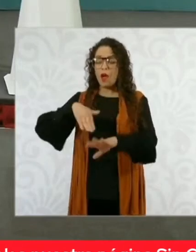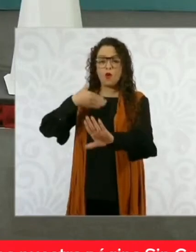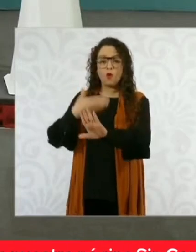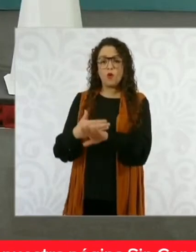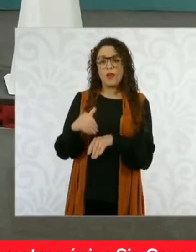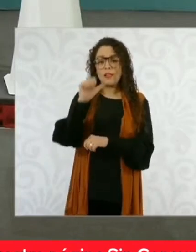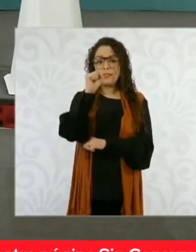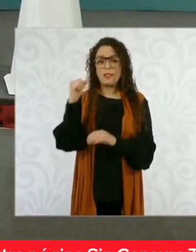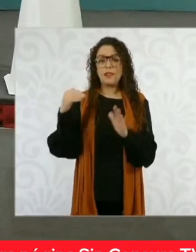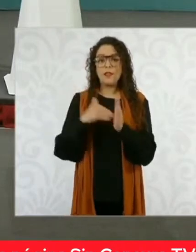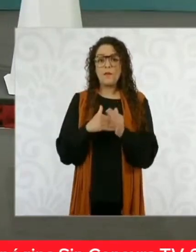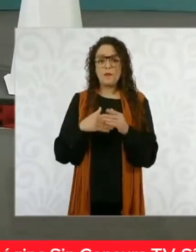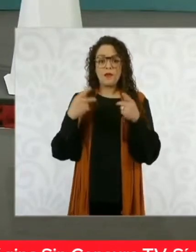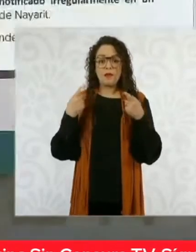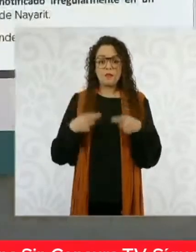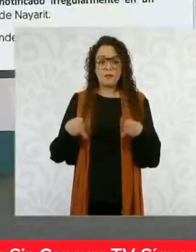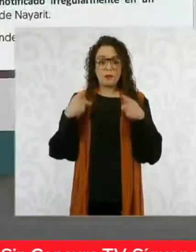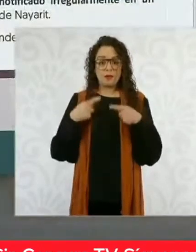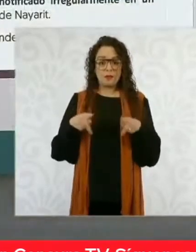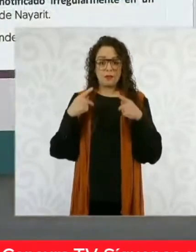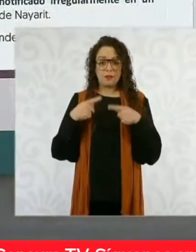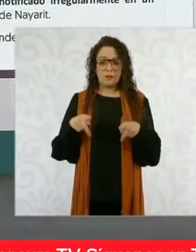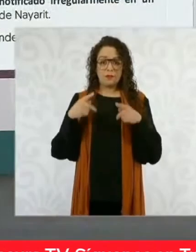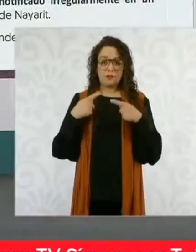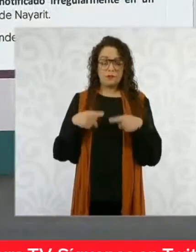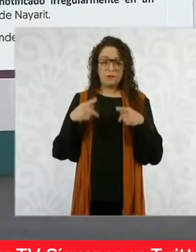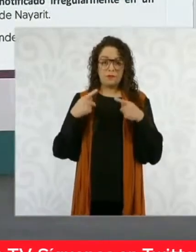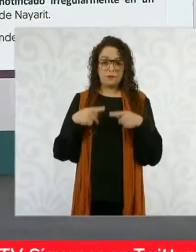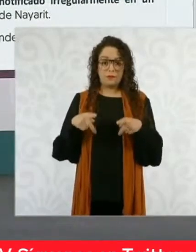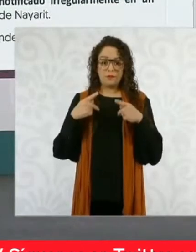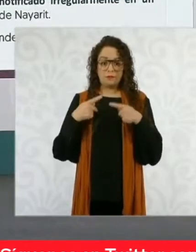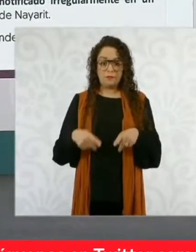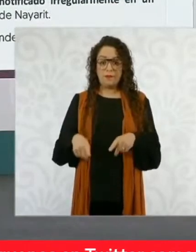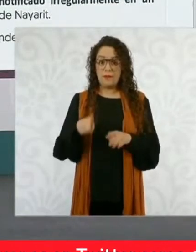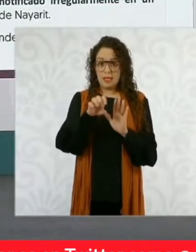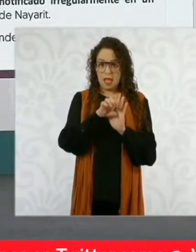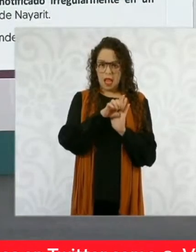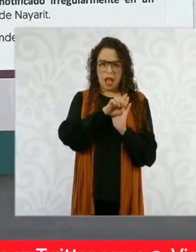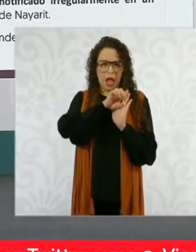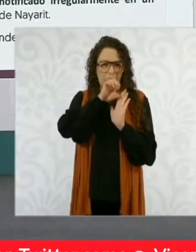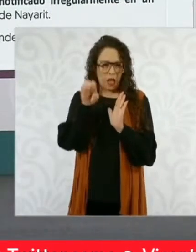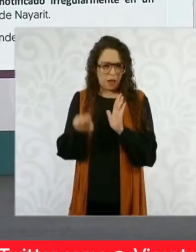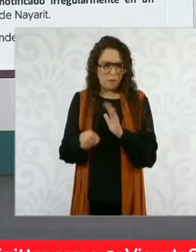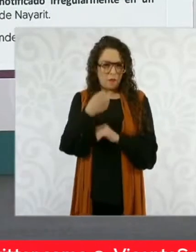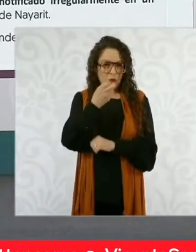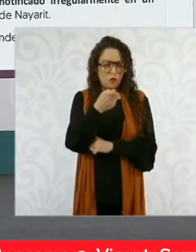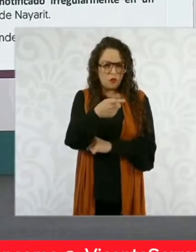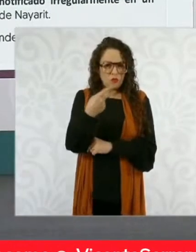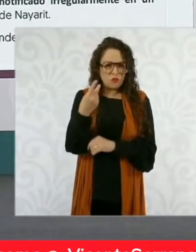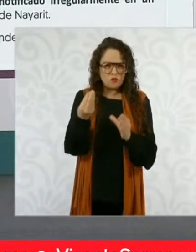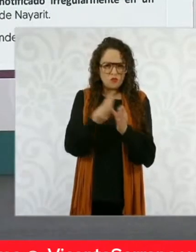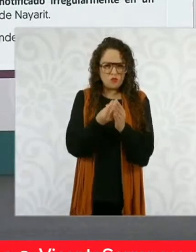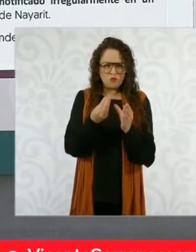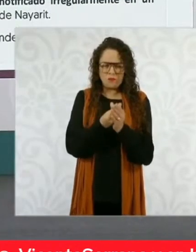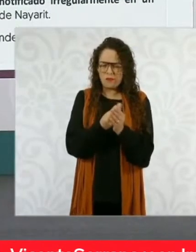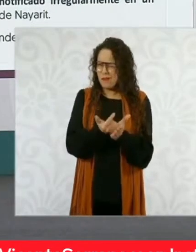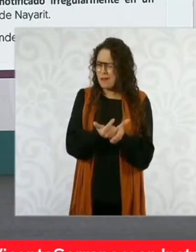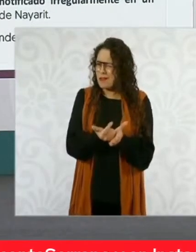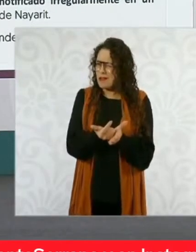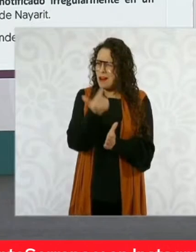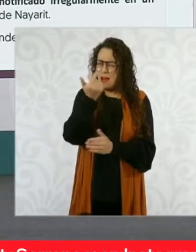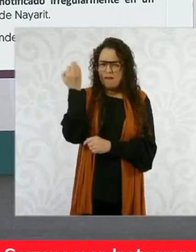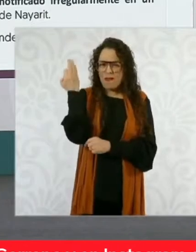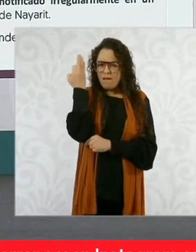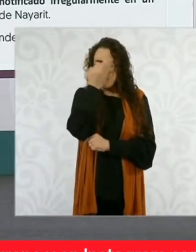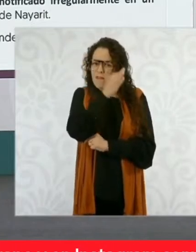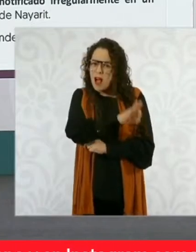derechohabientes. Un ejemplo de este tipo de fraudes, de esta ilegalidad, es